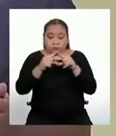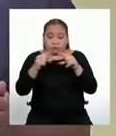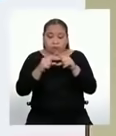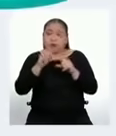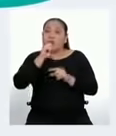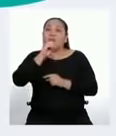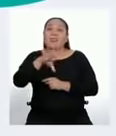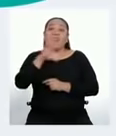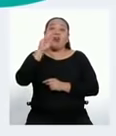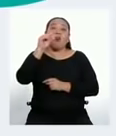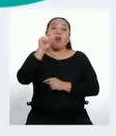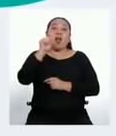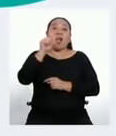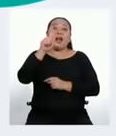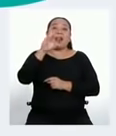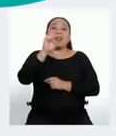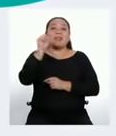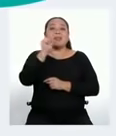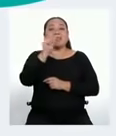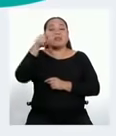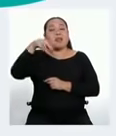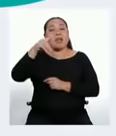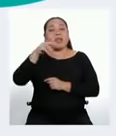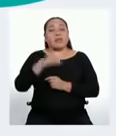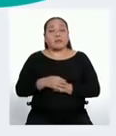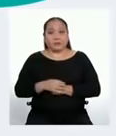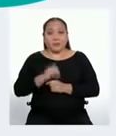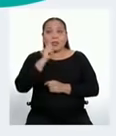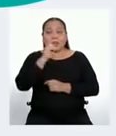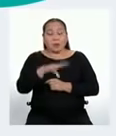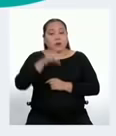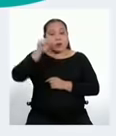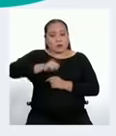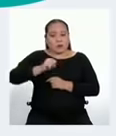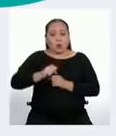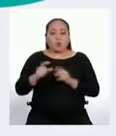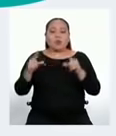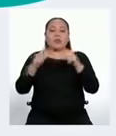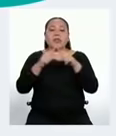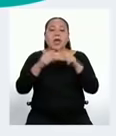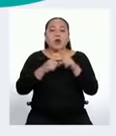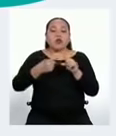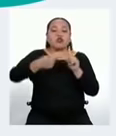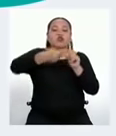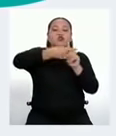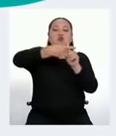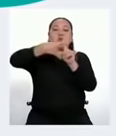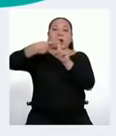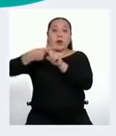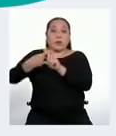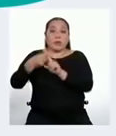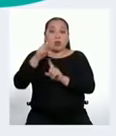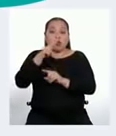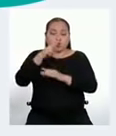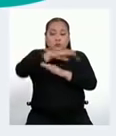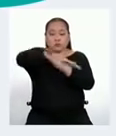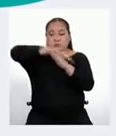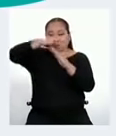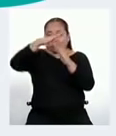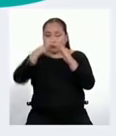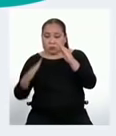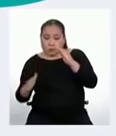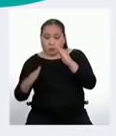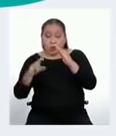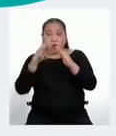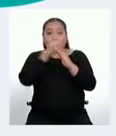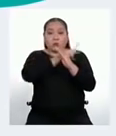por Alessandra. Podemos afirmar que para que un triángulo exista, la suma de las longitudes de dos lados del triángulo deben